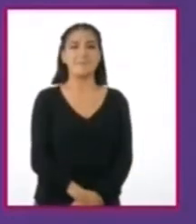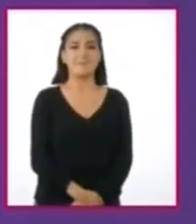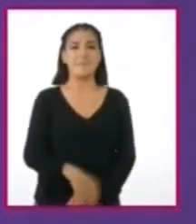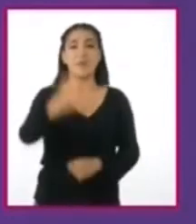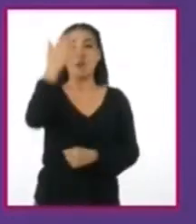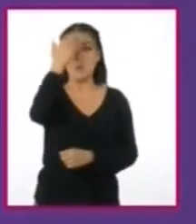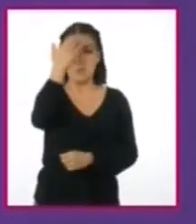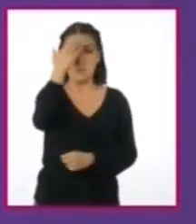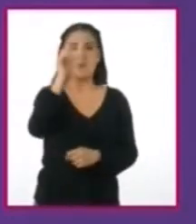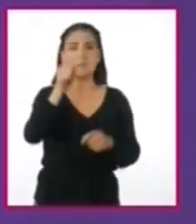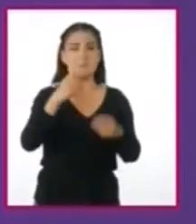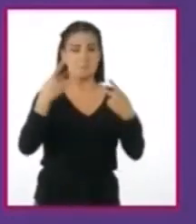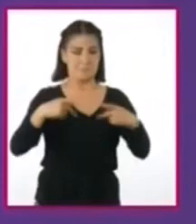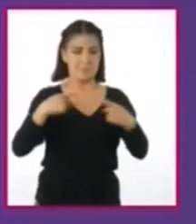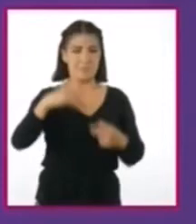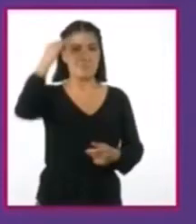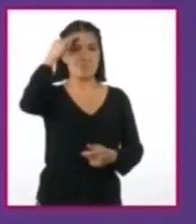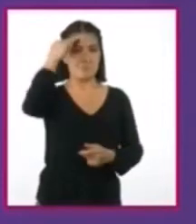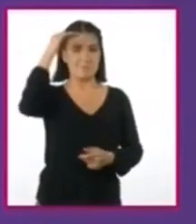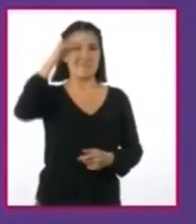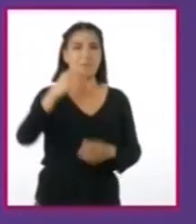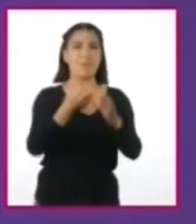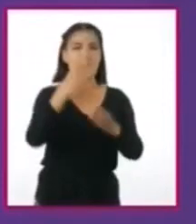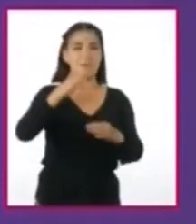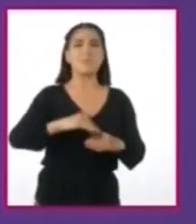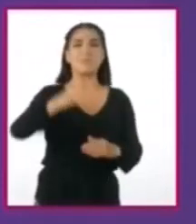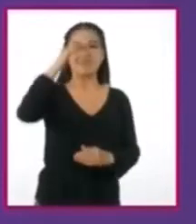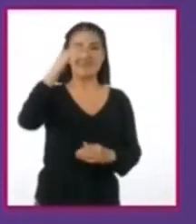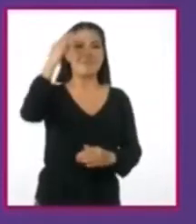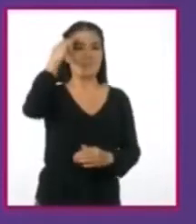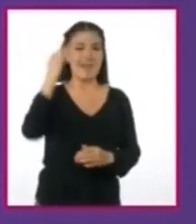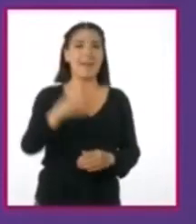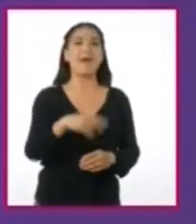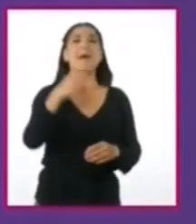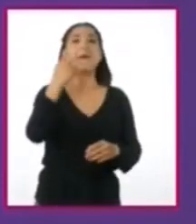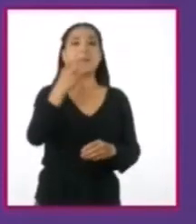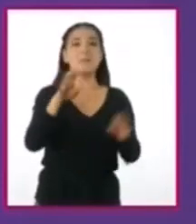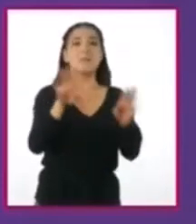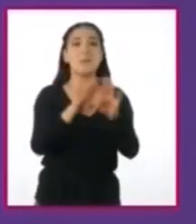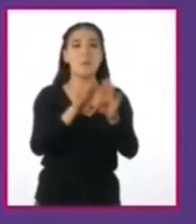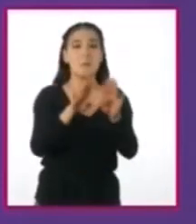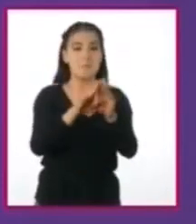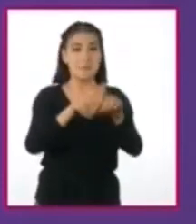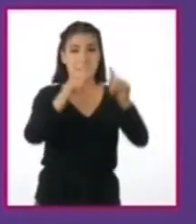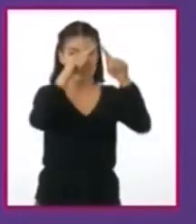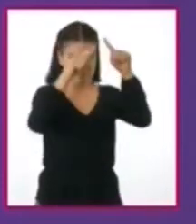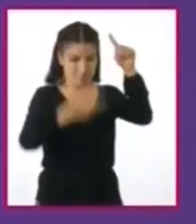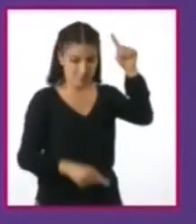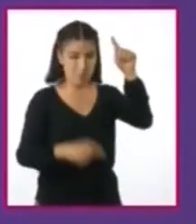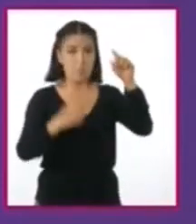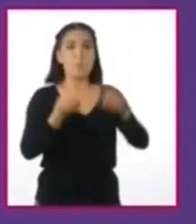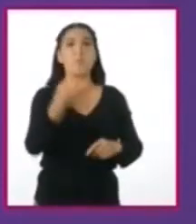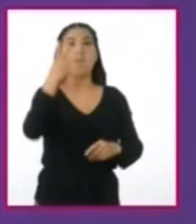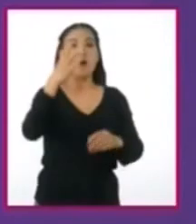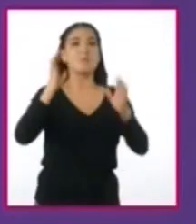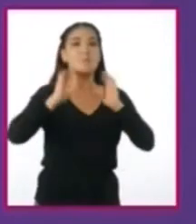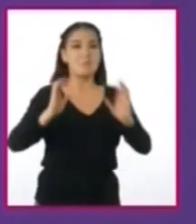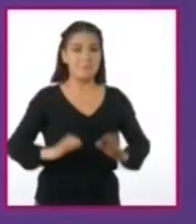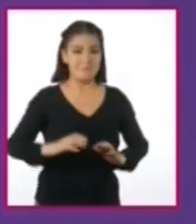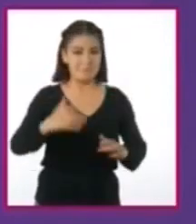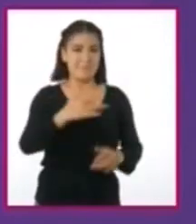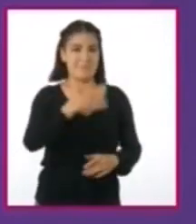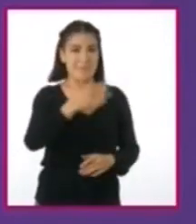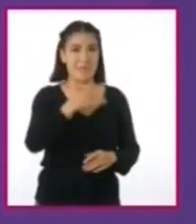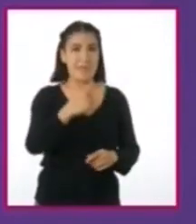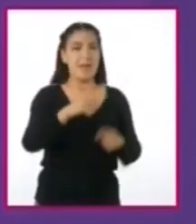Conocemos la altura de la persona. Podemos medir directamente la longitud de su sombra y la longitud de la sombra